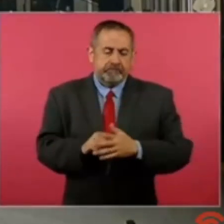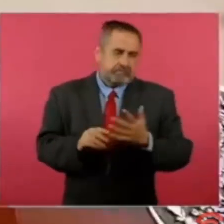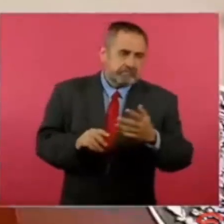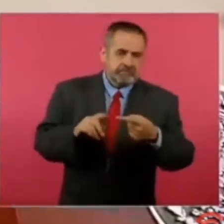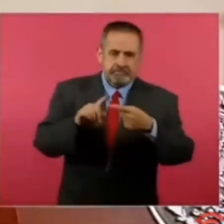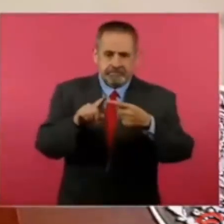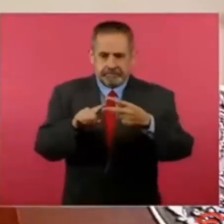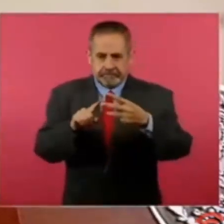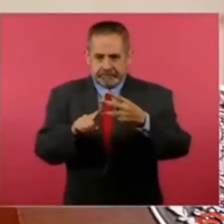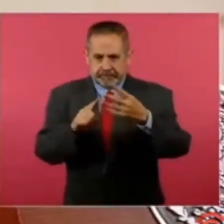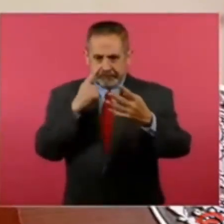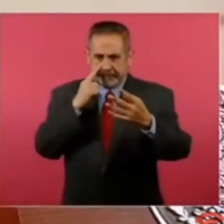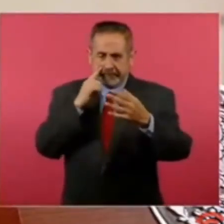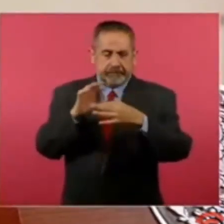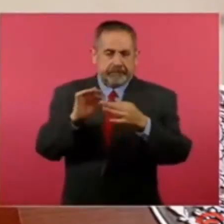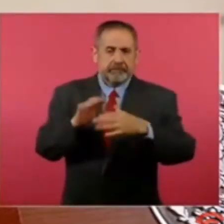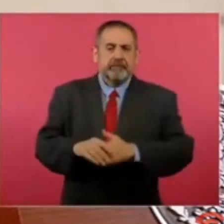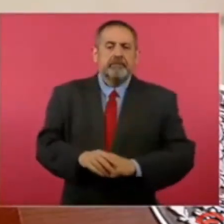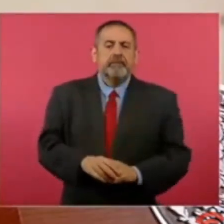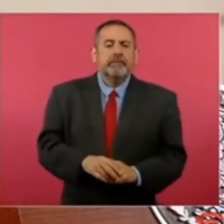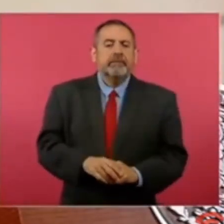causas.